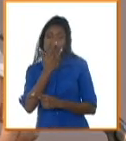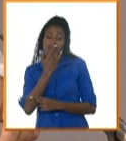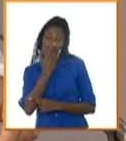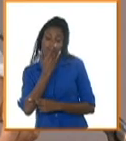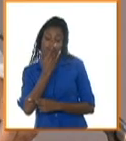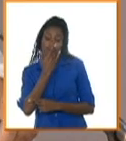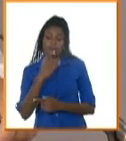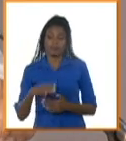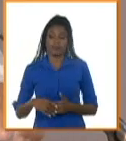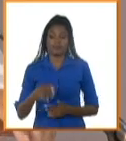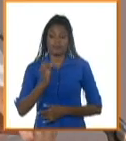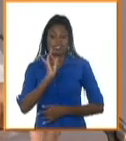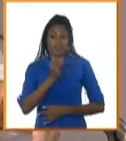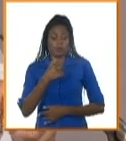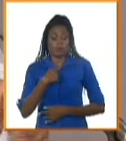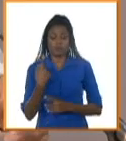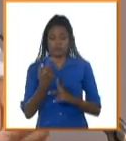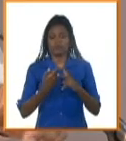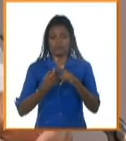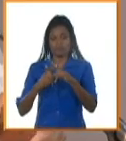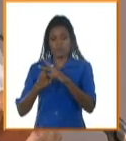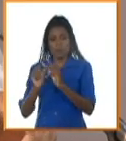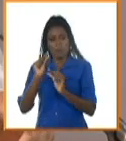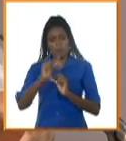las hemos atendido